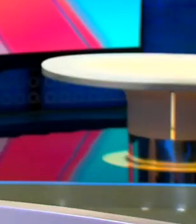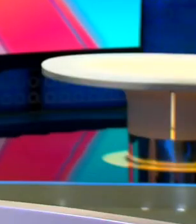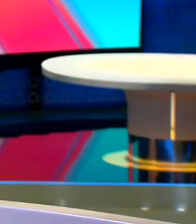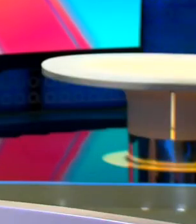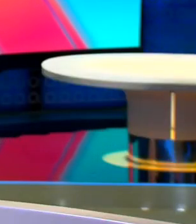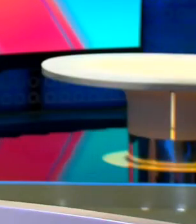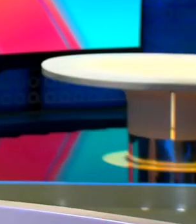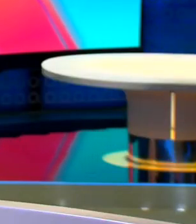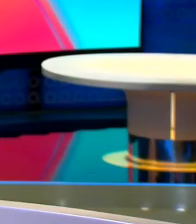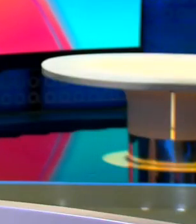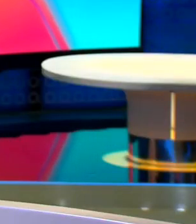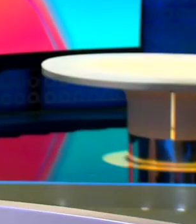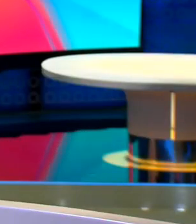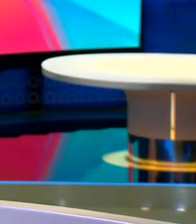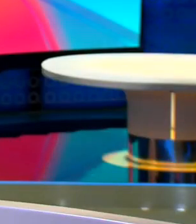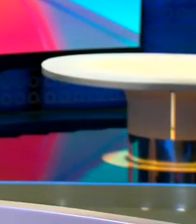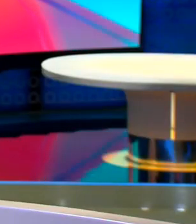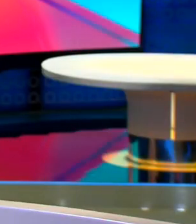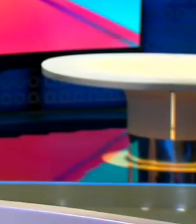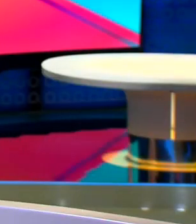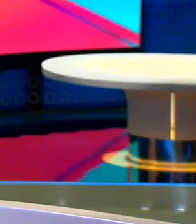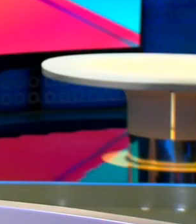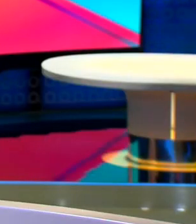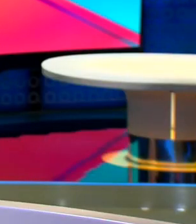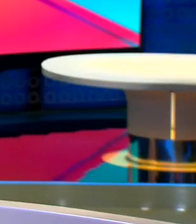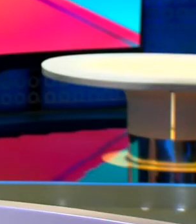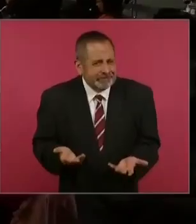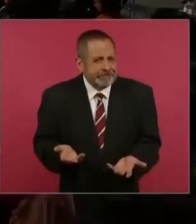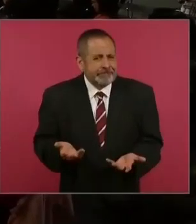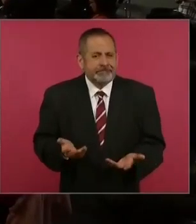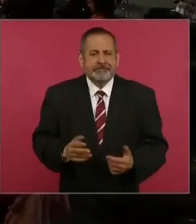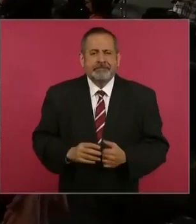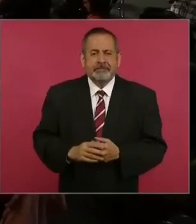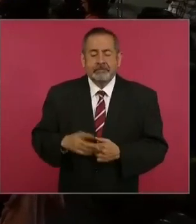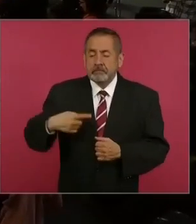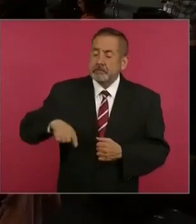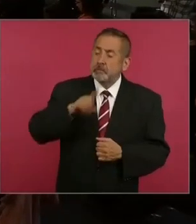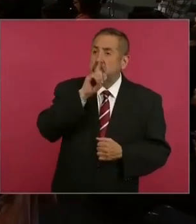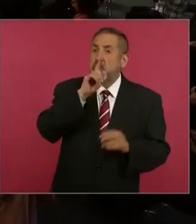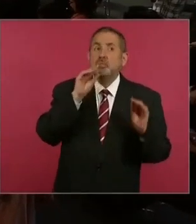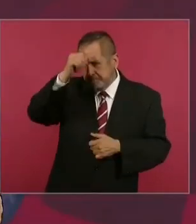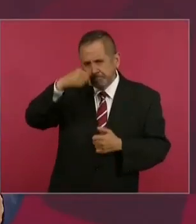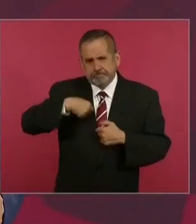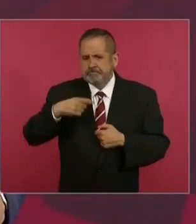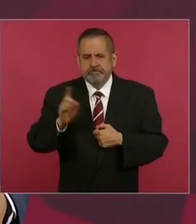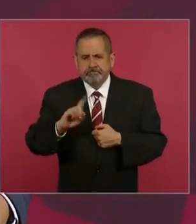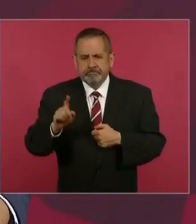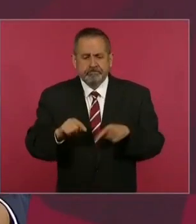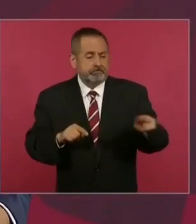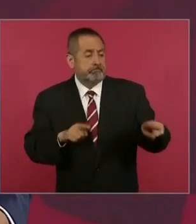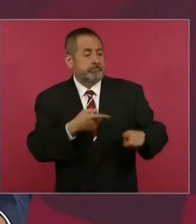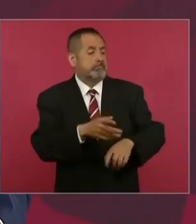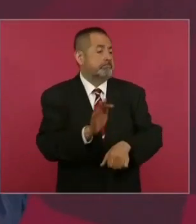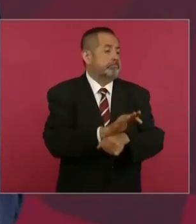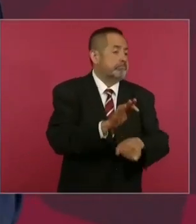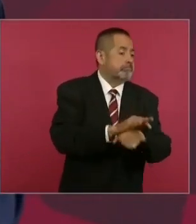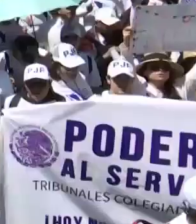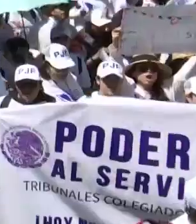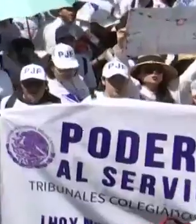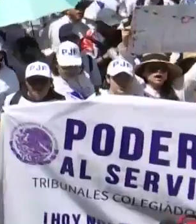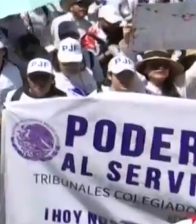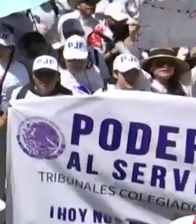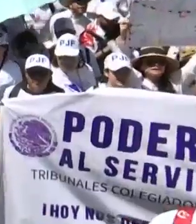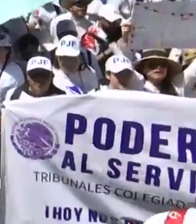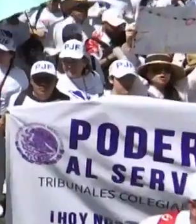¿Y cómo reaccionó el presidente ante estas marchas? Pues aunque dijo que respeta el derecho que tienen de manifestarse, López Obrador